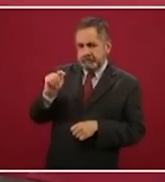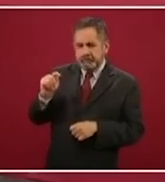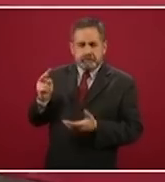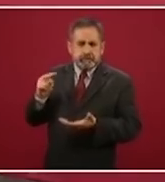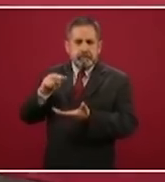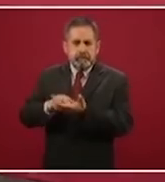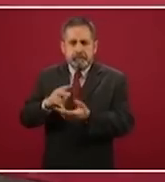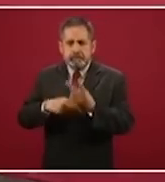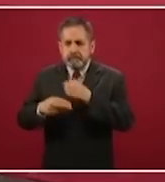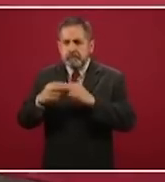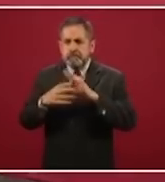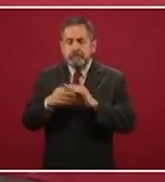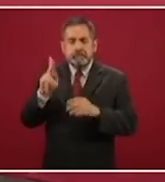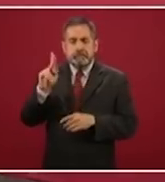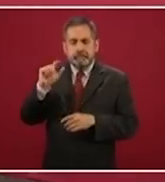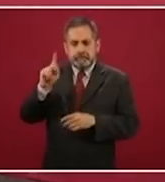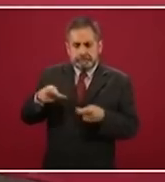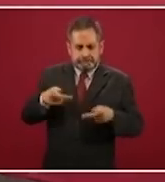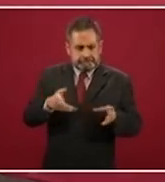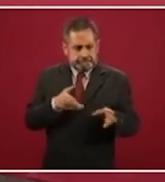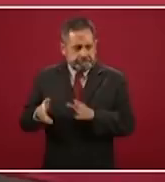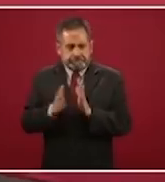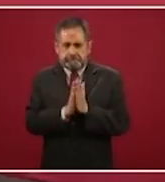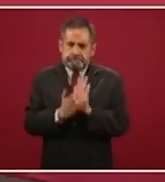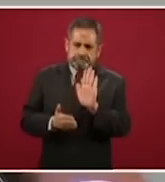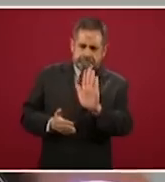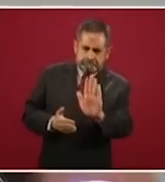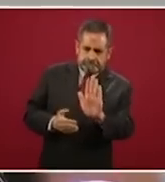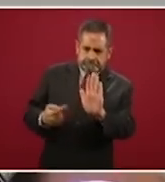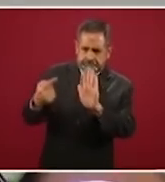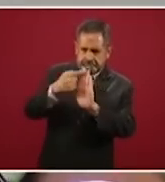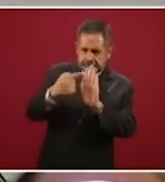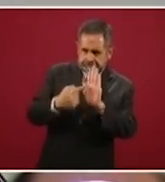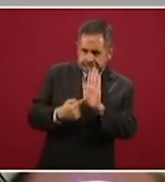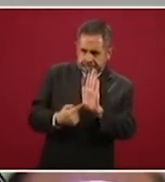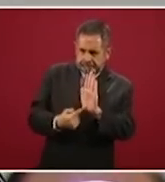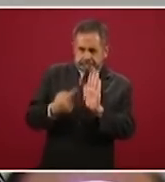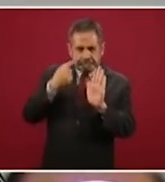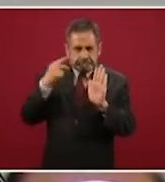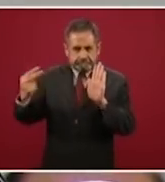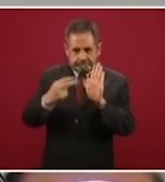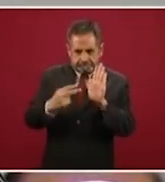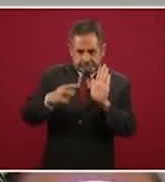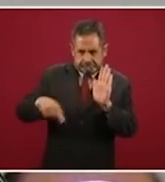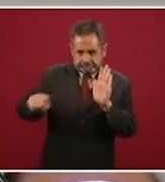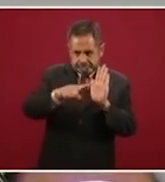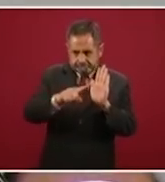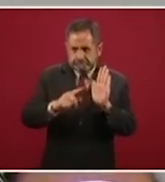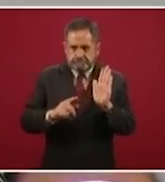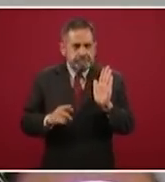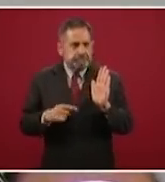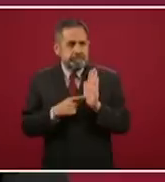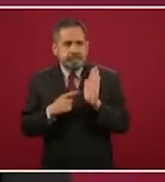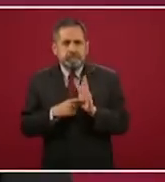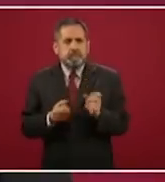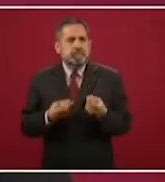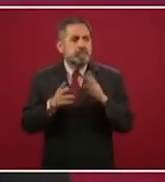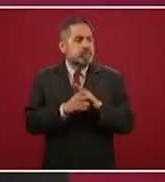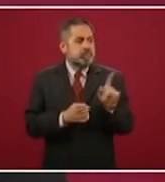que traiga el plan, que presente el plan de